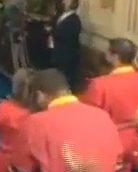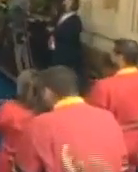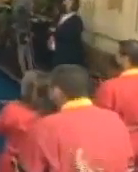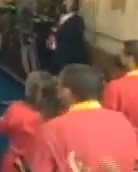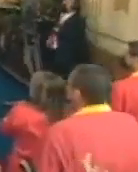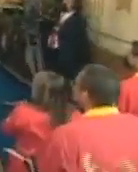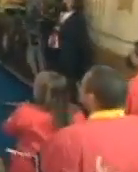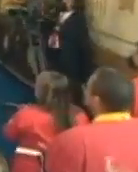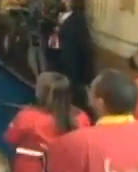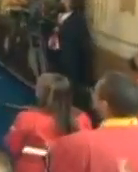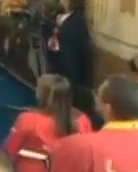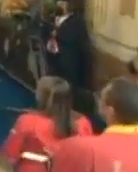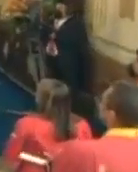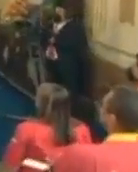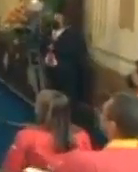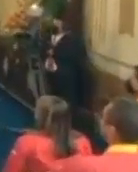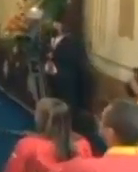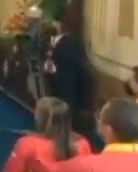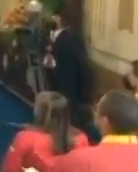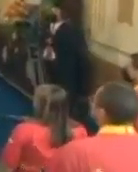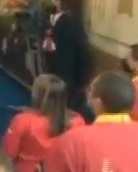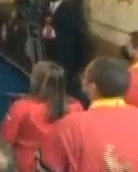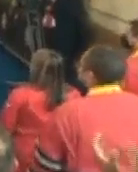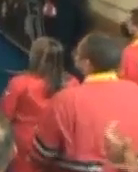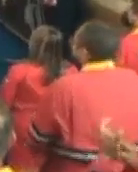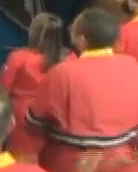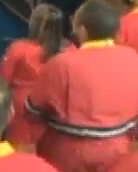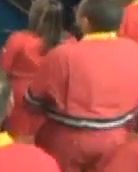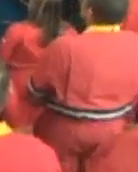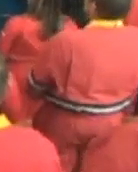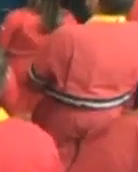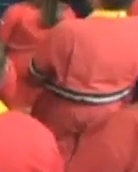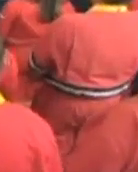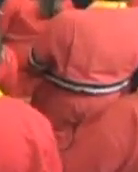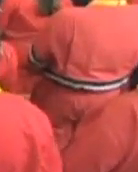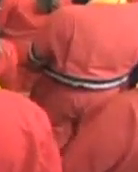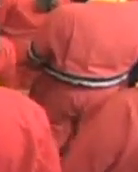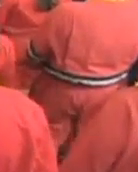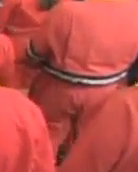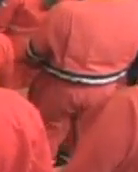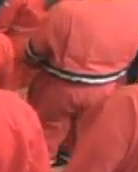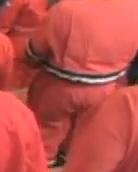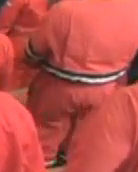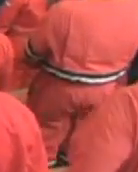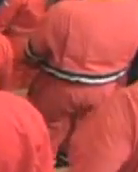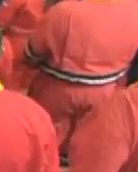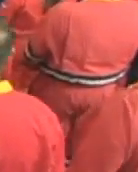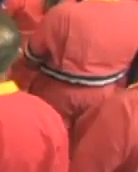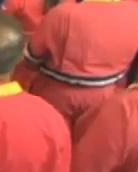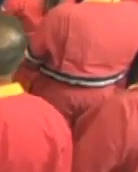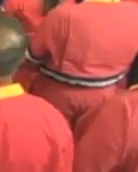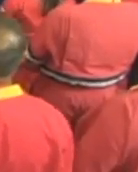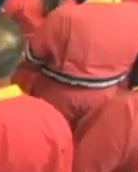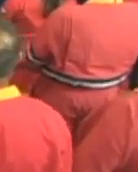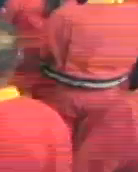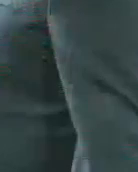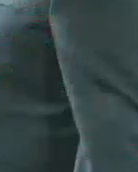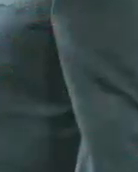inicio al acto de reconocimiento desde el Salón Simón Bolívar del Palacio de Miraflores al patriotismo de nuestros 43 hermanos y hermanas